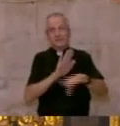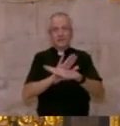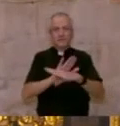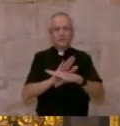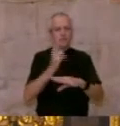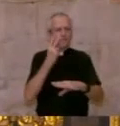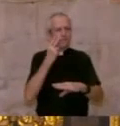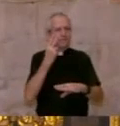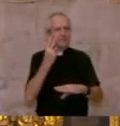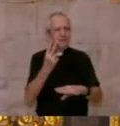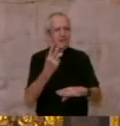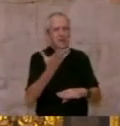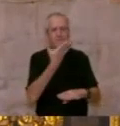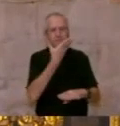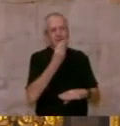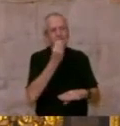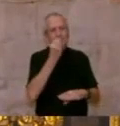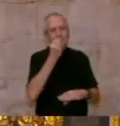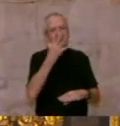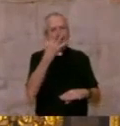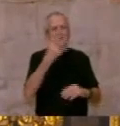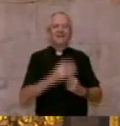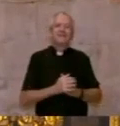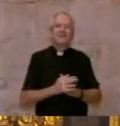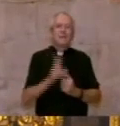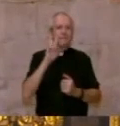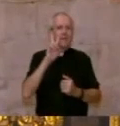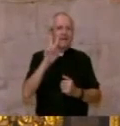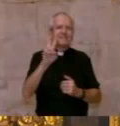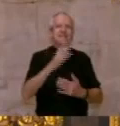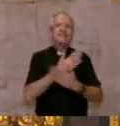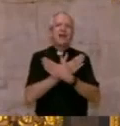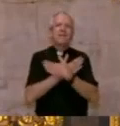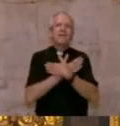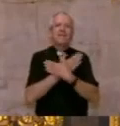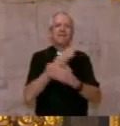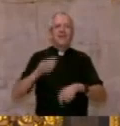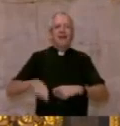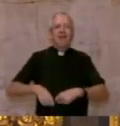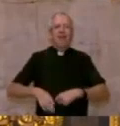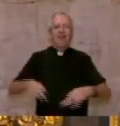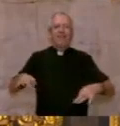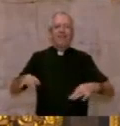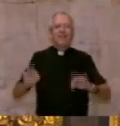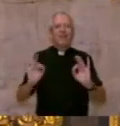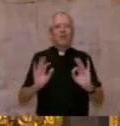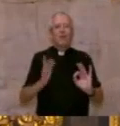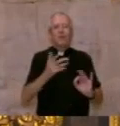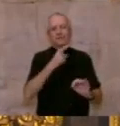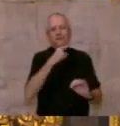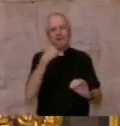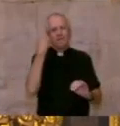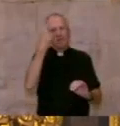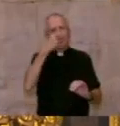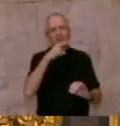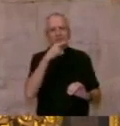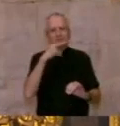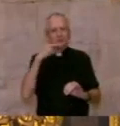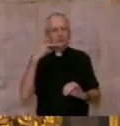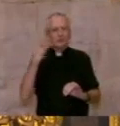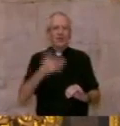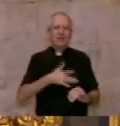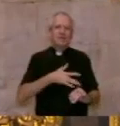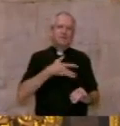visitarla y veréis qué belleza. Veréis la Virgen de la Cinta con unas facciones llenas de dulzura y de